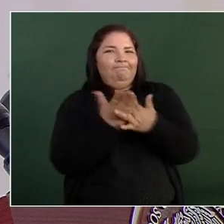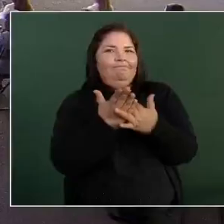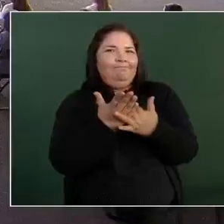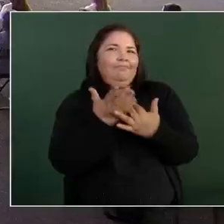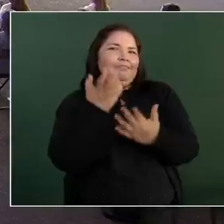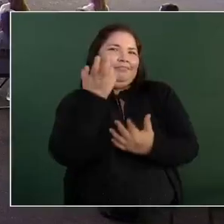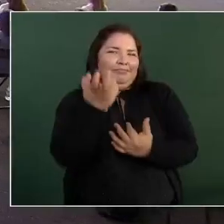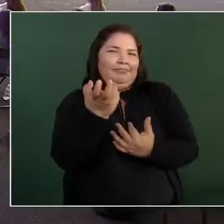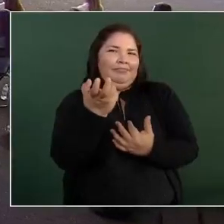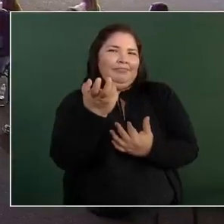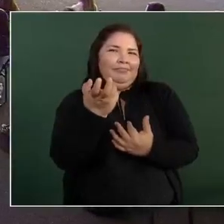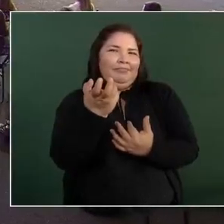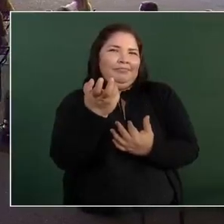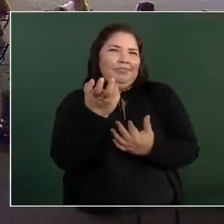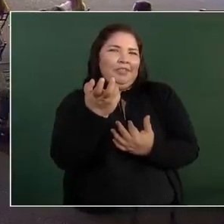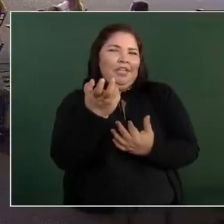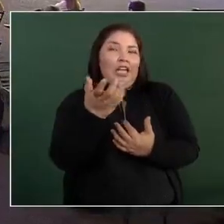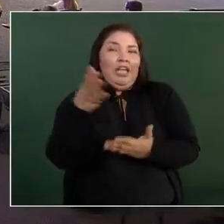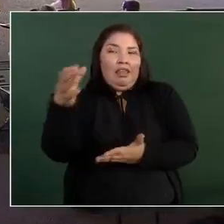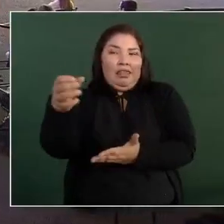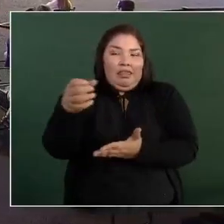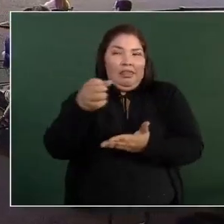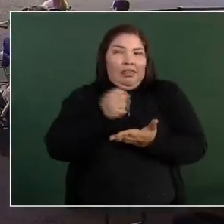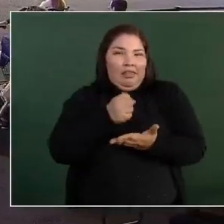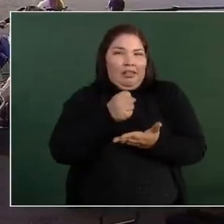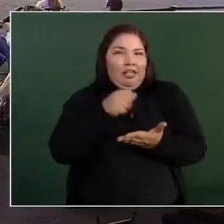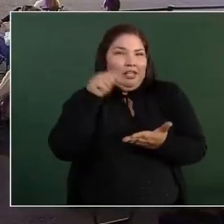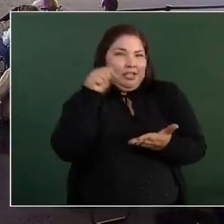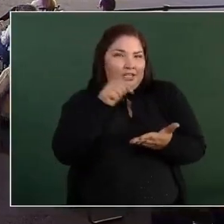ha llevado a que el recurso, y lo digo ya